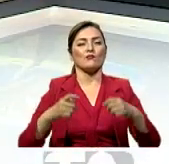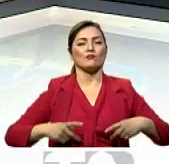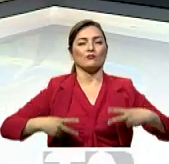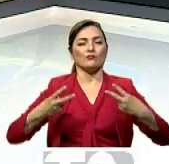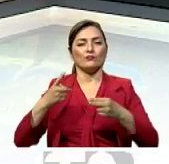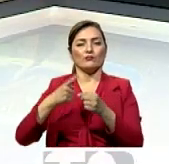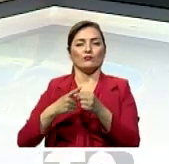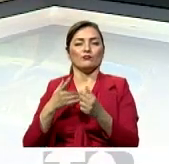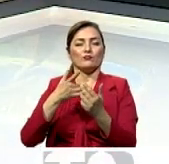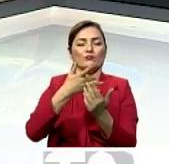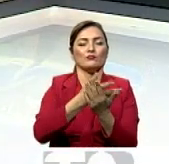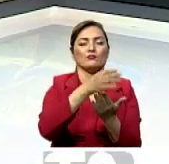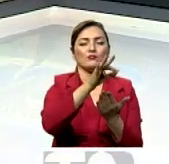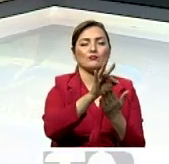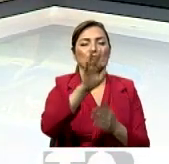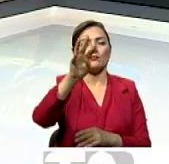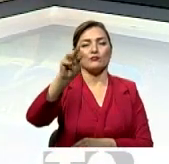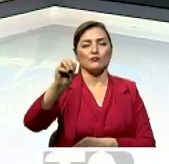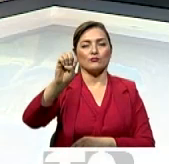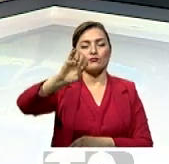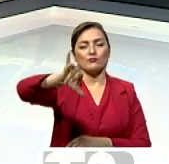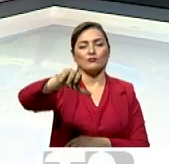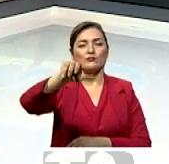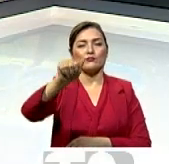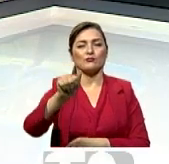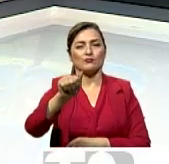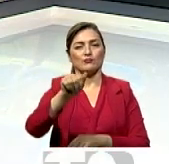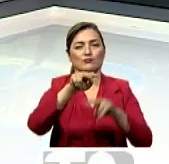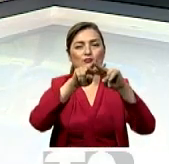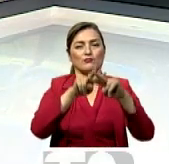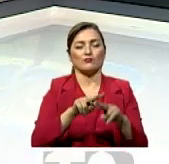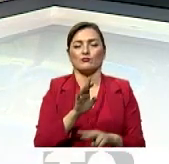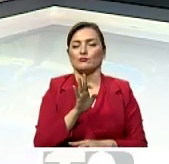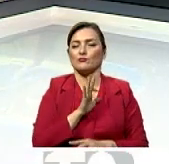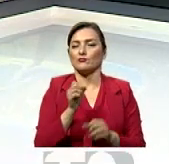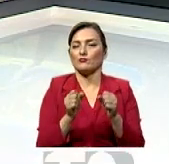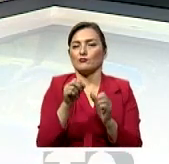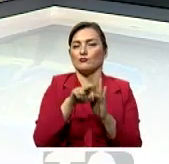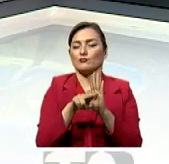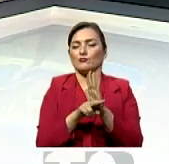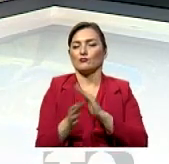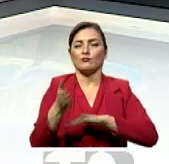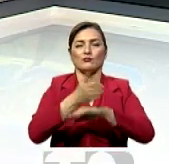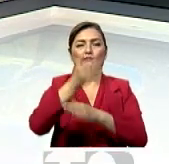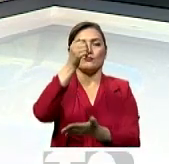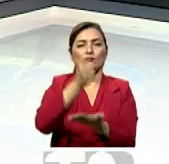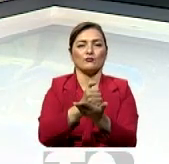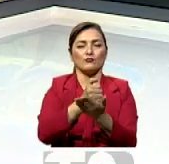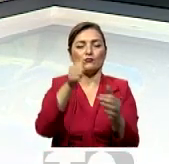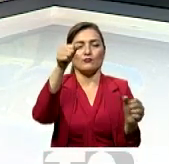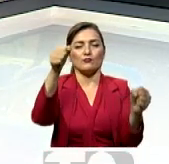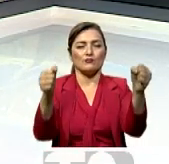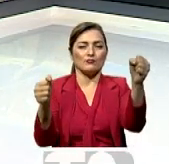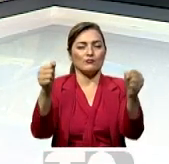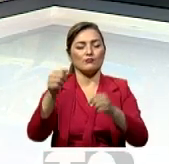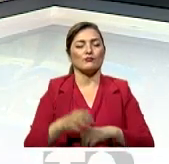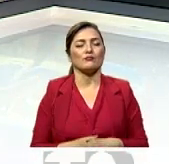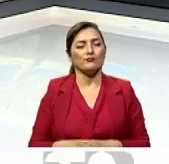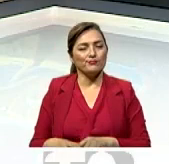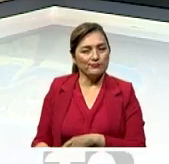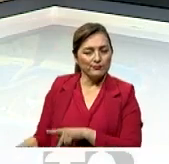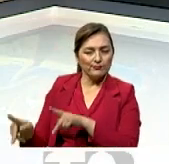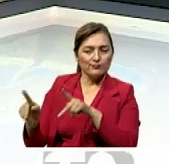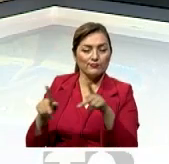Quito acuden hasta el Cantón Mejía para realizar la revisión técnica vehicular como requisito previo para matricular sus vehículos. Se tiene previsto